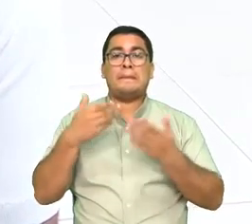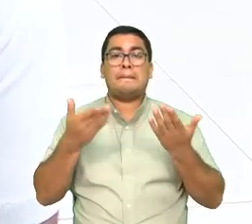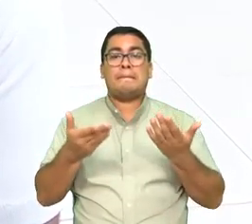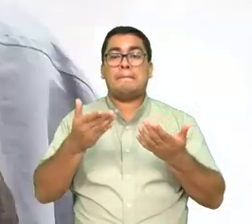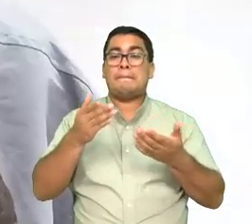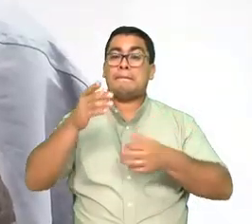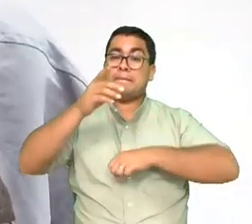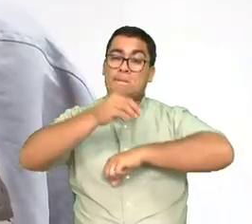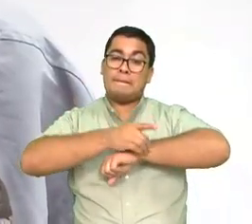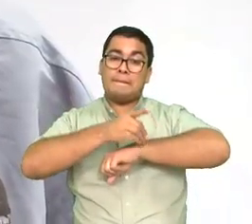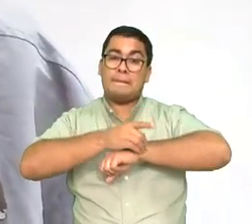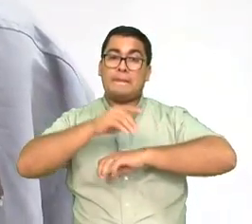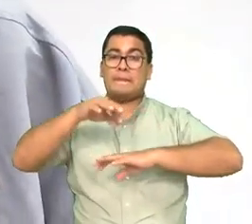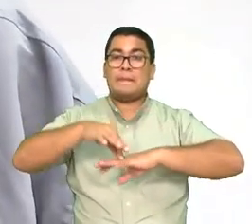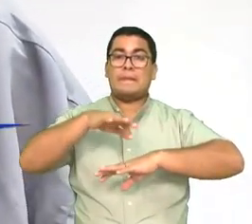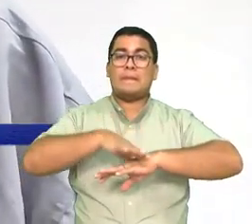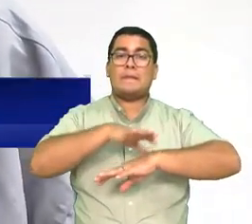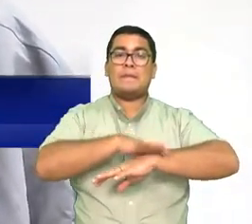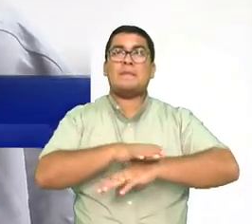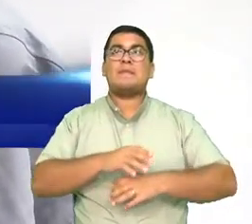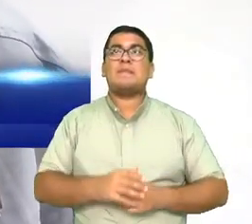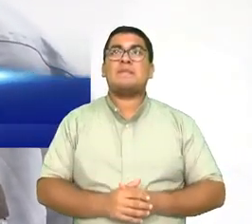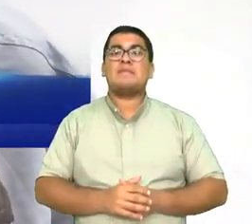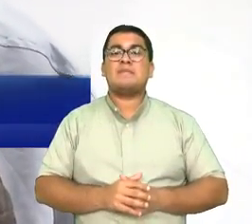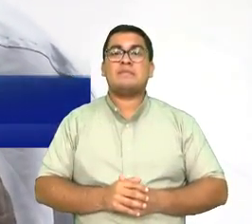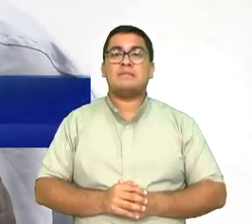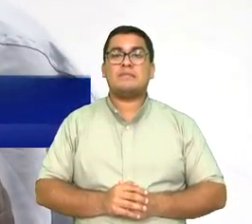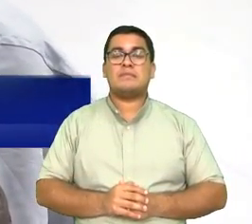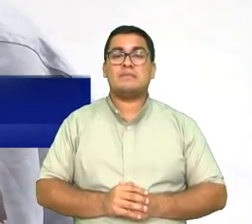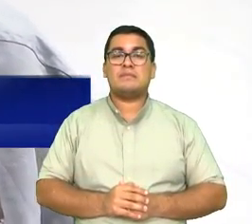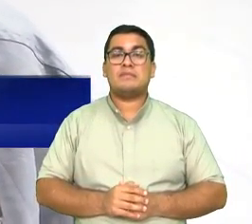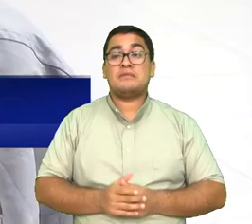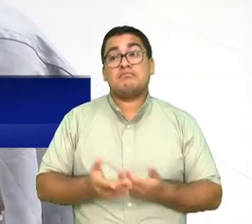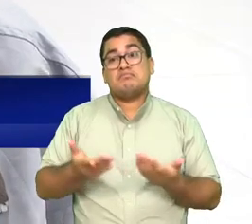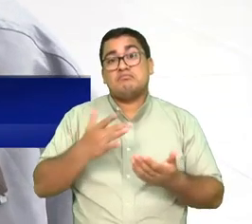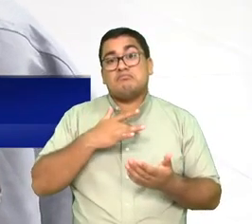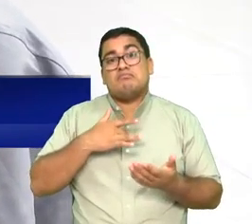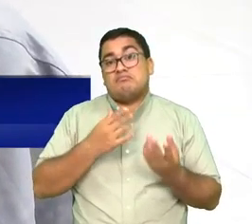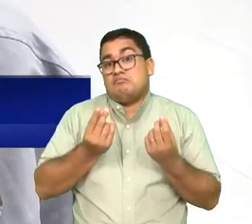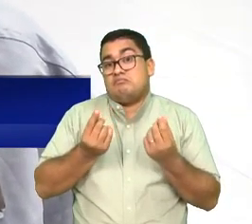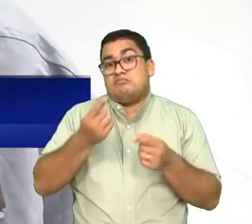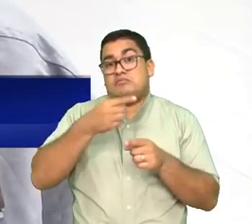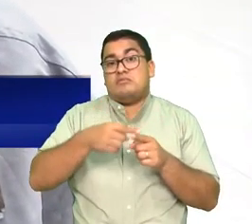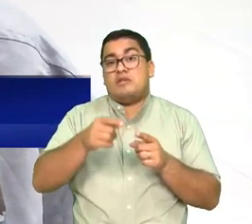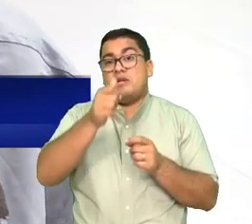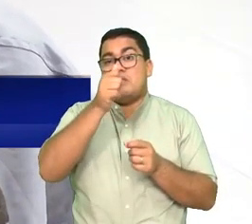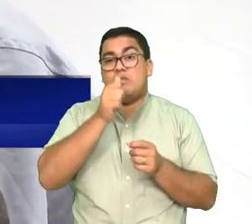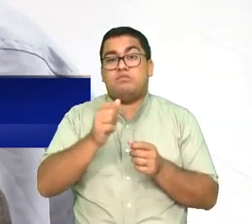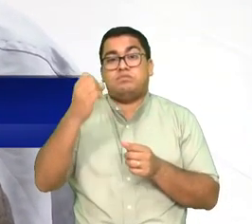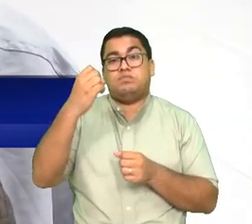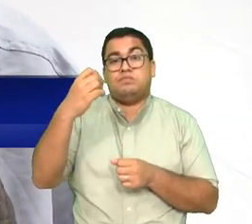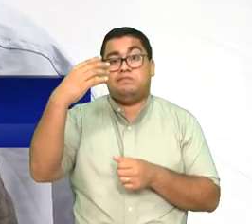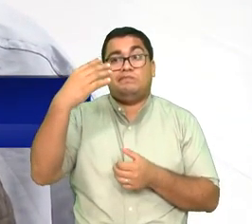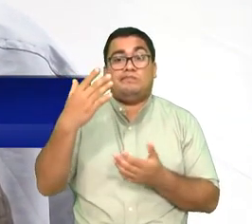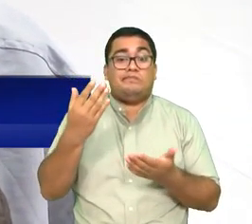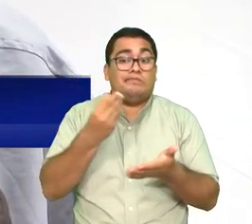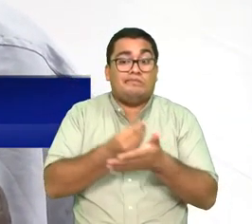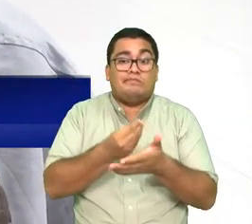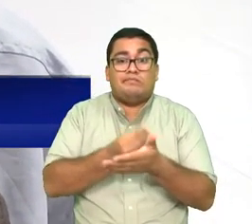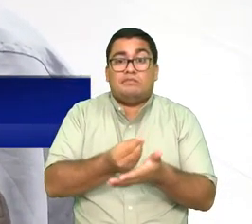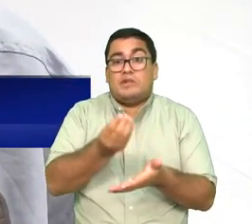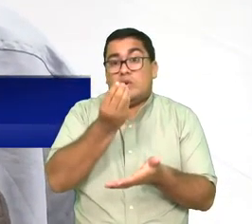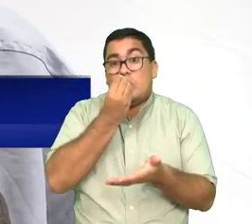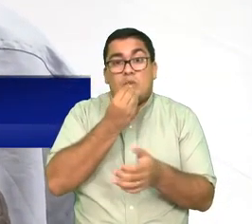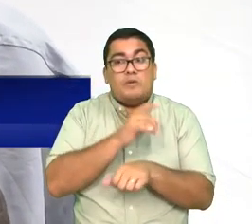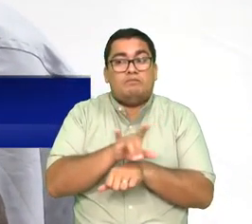compañera Rosario. Necesidades que uno es que tiene que pagar la luz, el agua y buscar como la comida, pues,